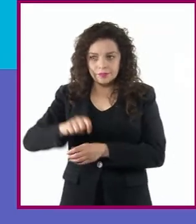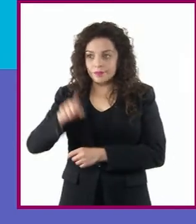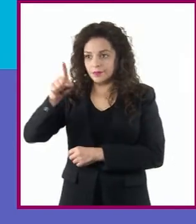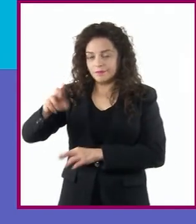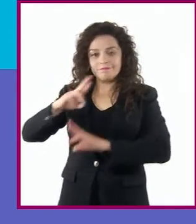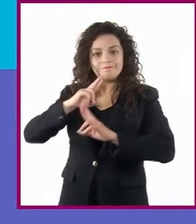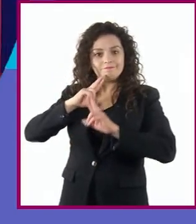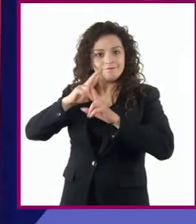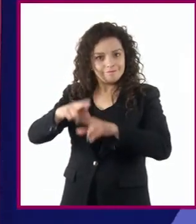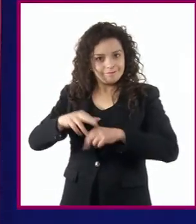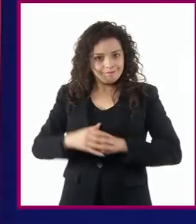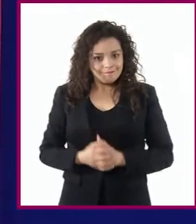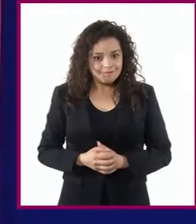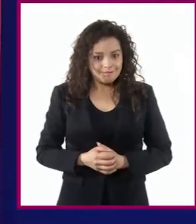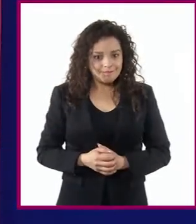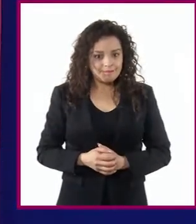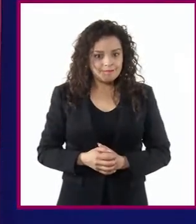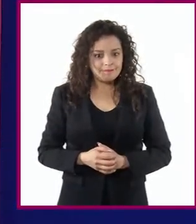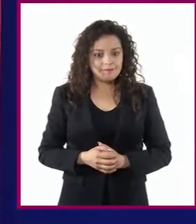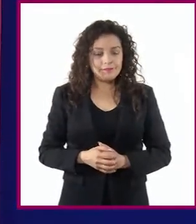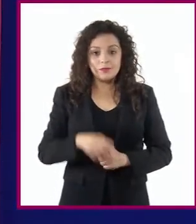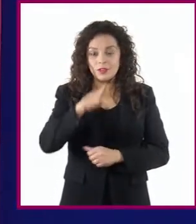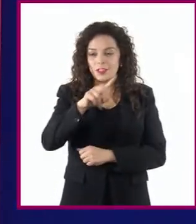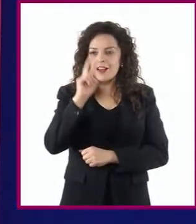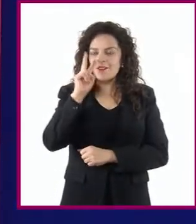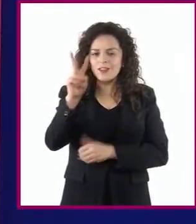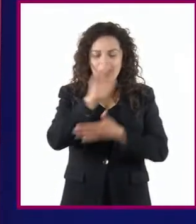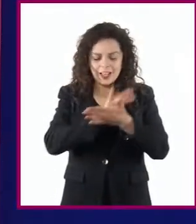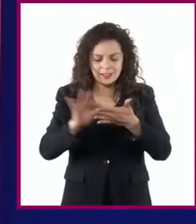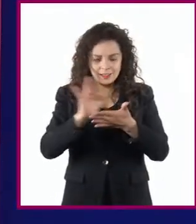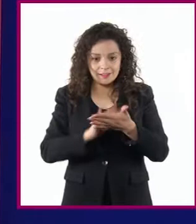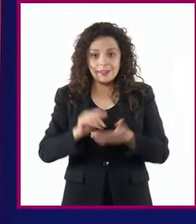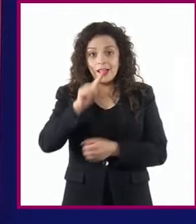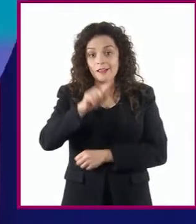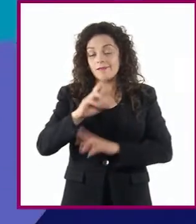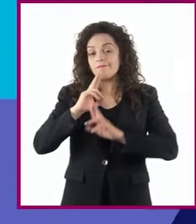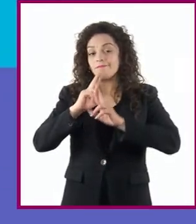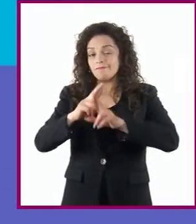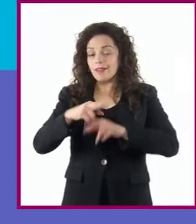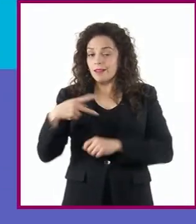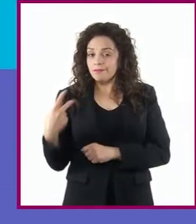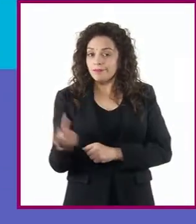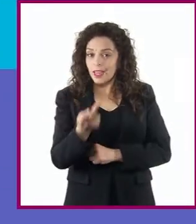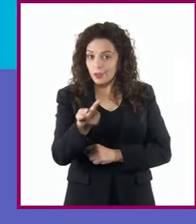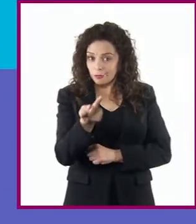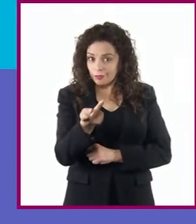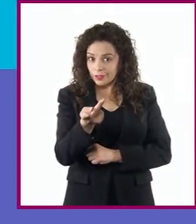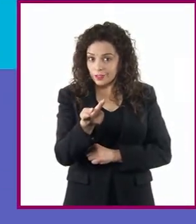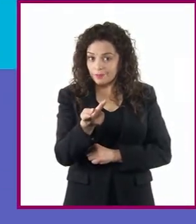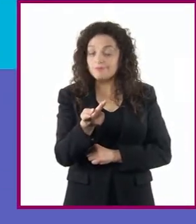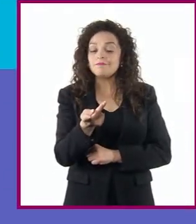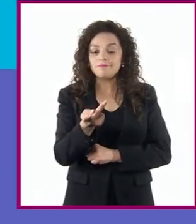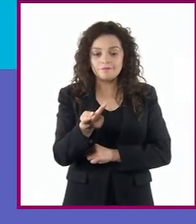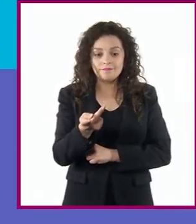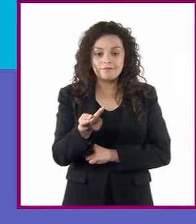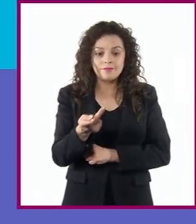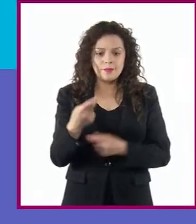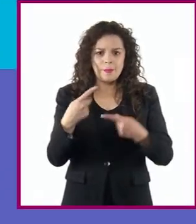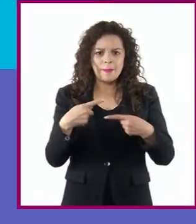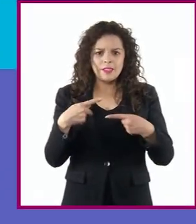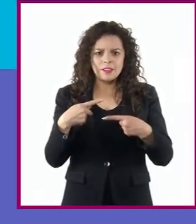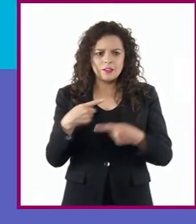solicitante. Observen bien el texto y respondan las siguientes preguntas. ¿Cuántos